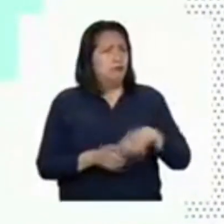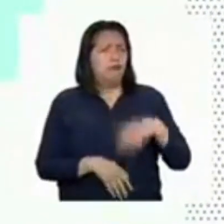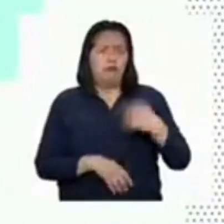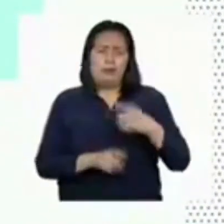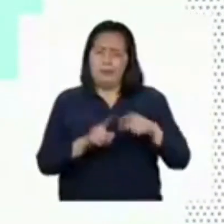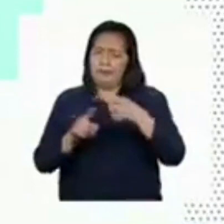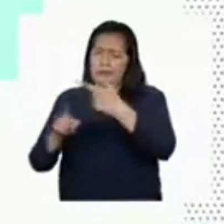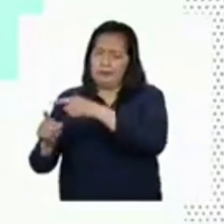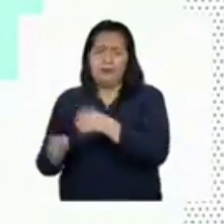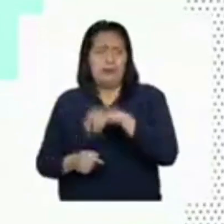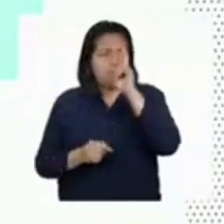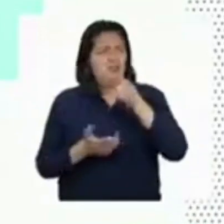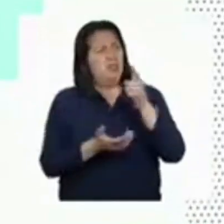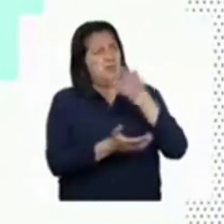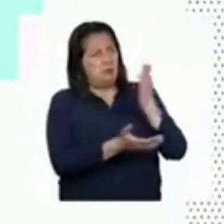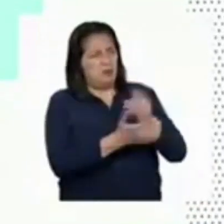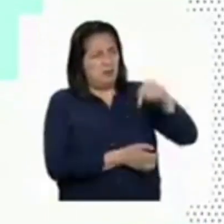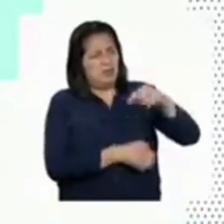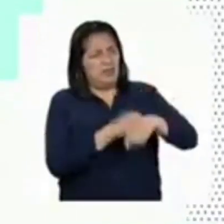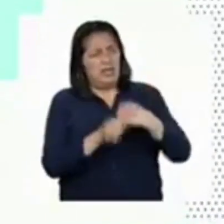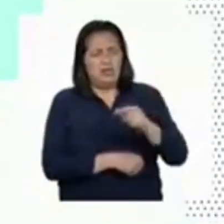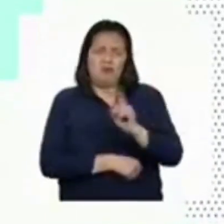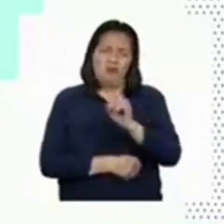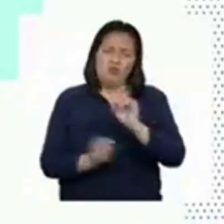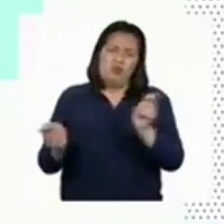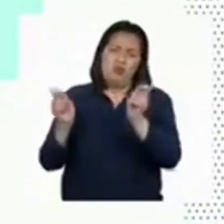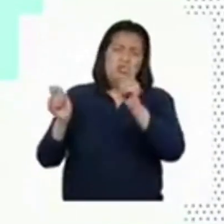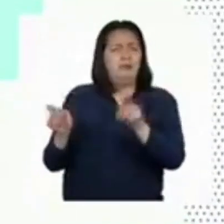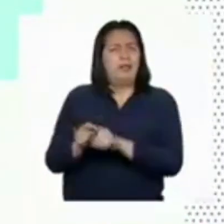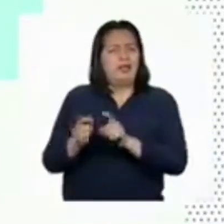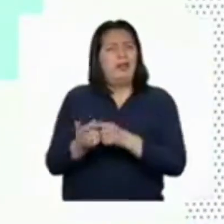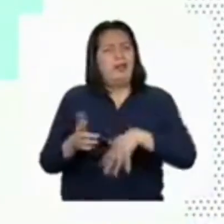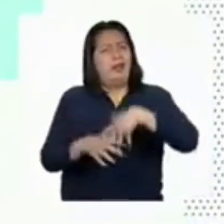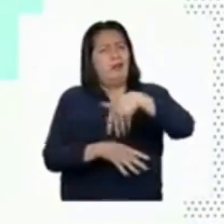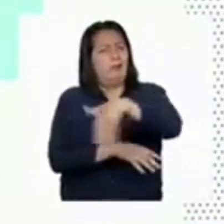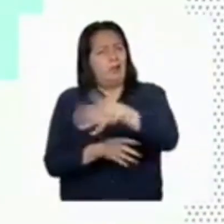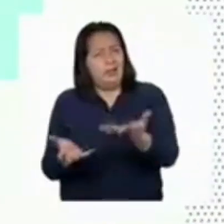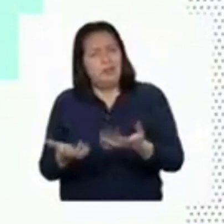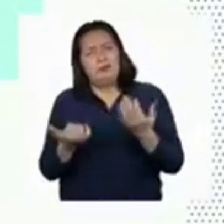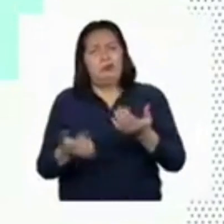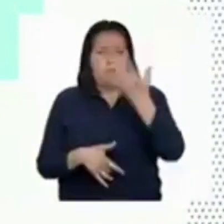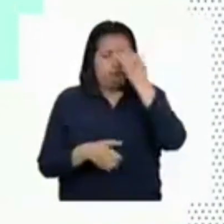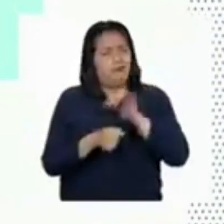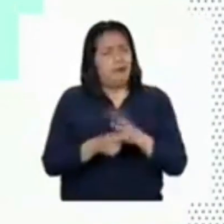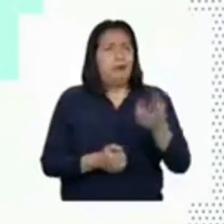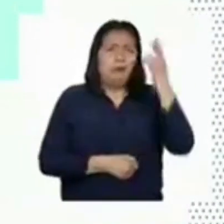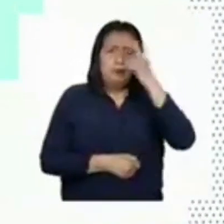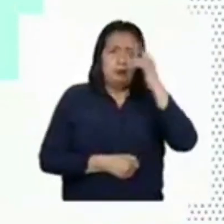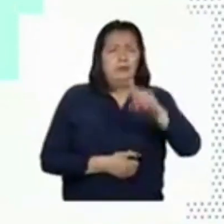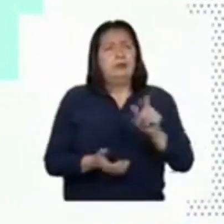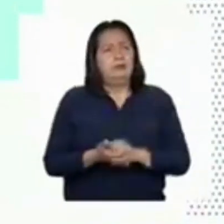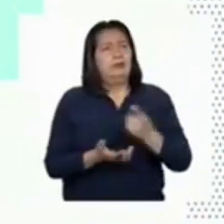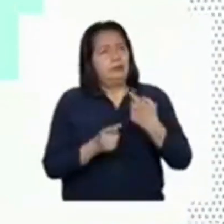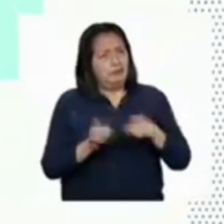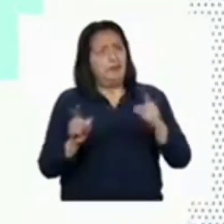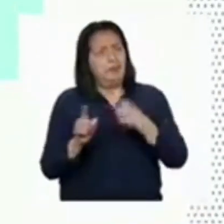Perú. El problema es que este año no podemos celebrar con actividades públicas por la situación actual. Por eso debemos pensar en una